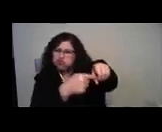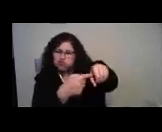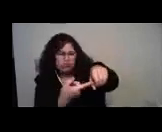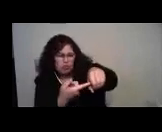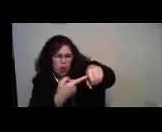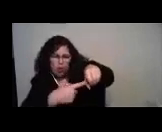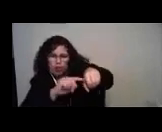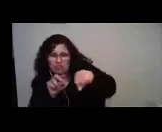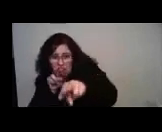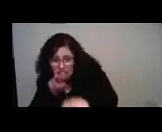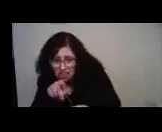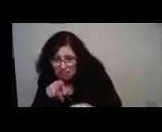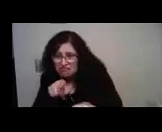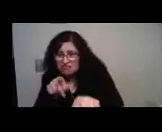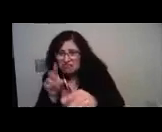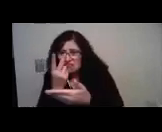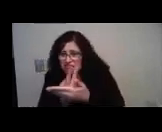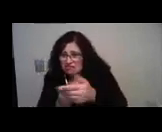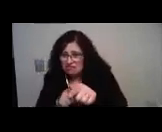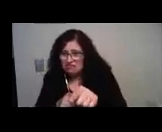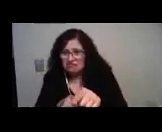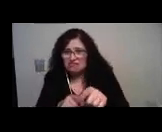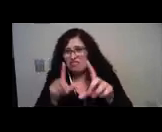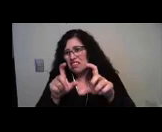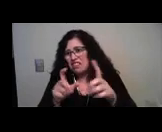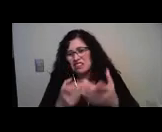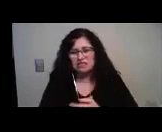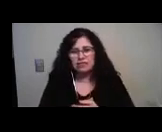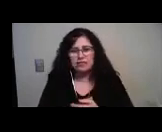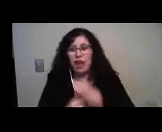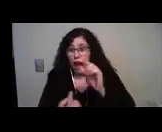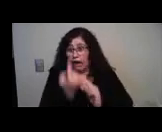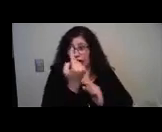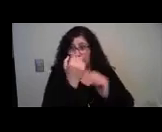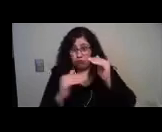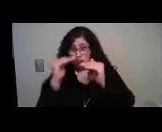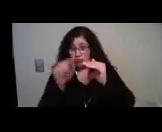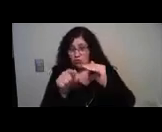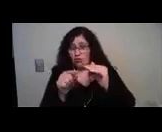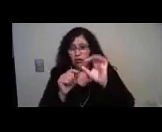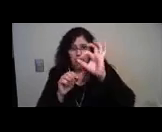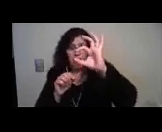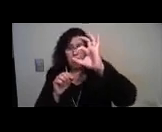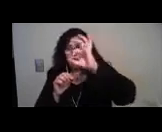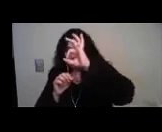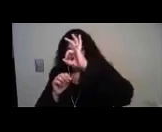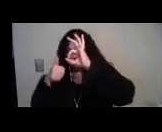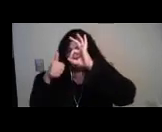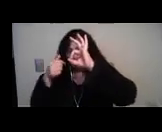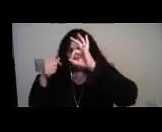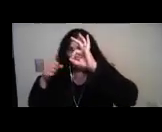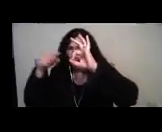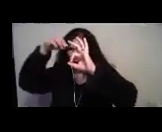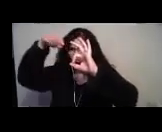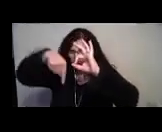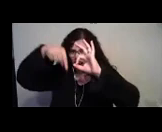se ve aquí, ¿ya? Que en comparación con la imagen superior disminuyen el volumen y el lumen